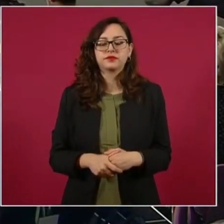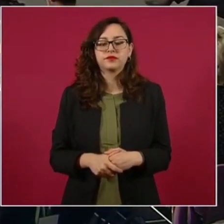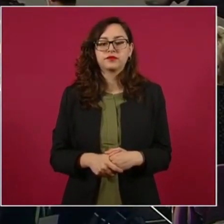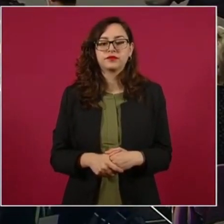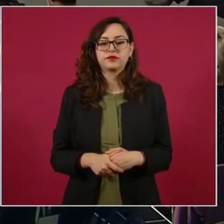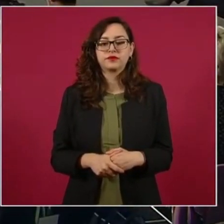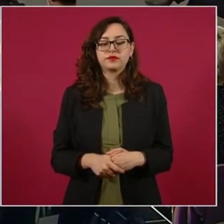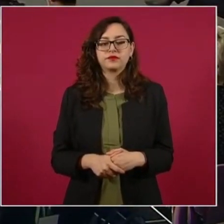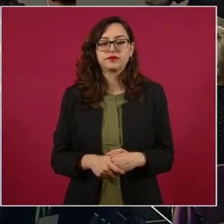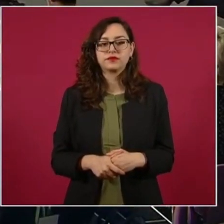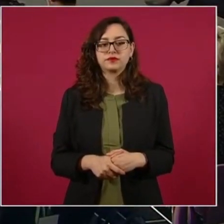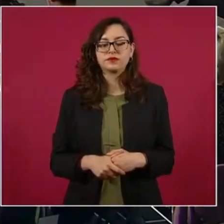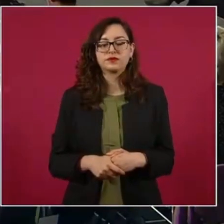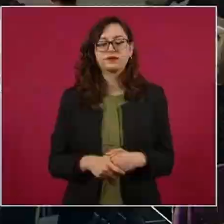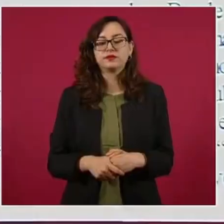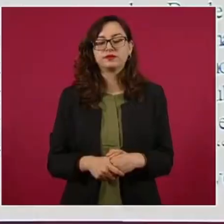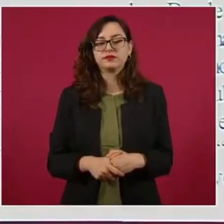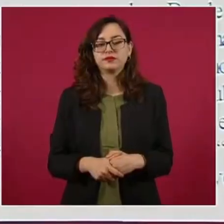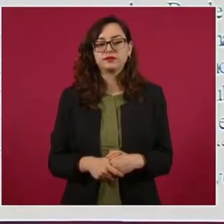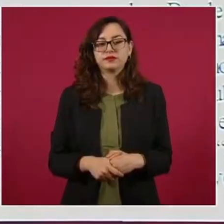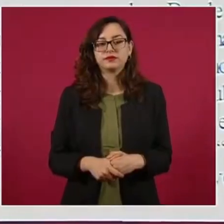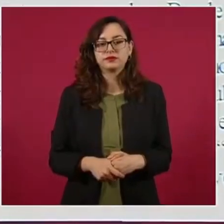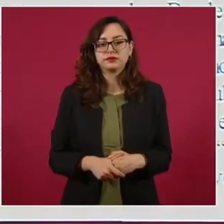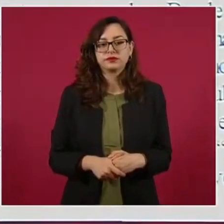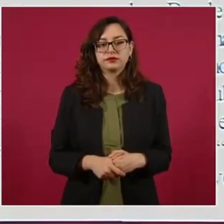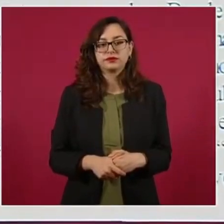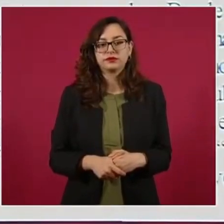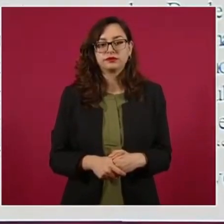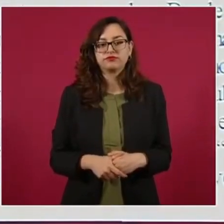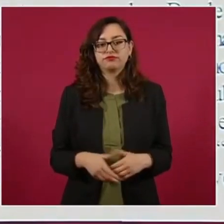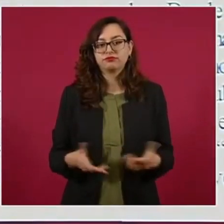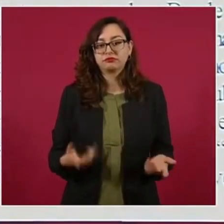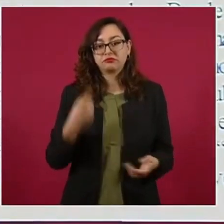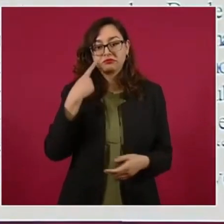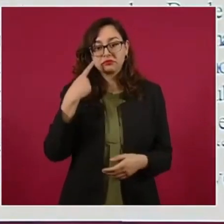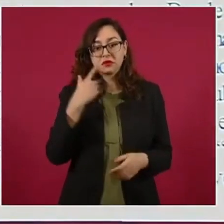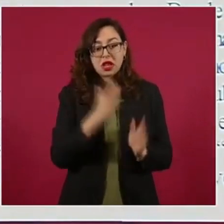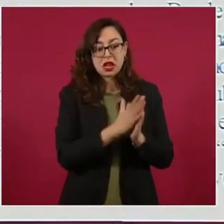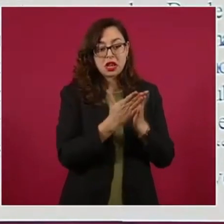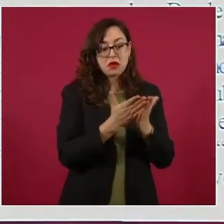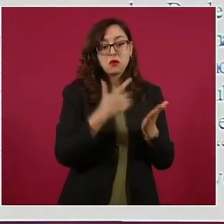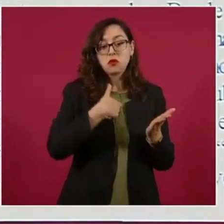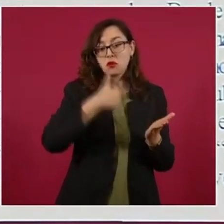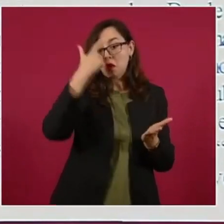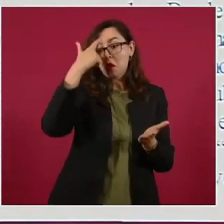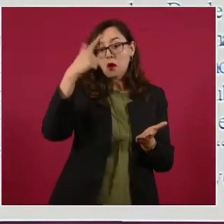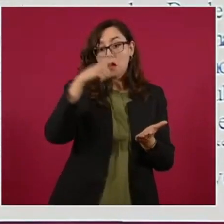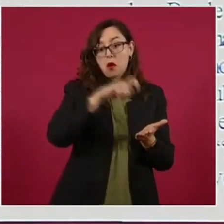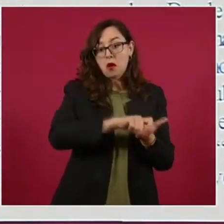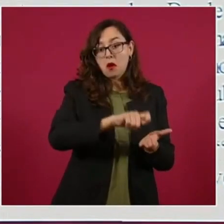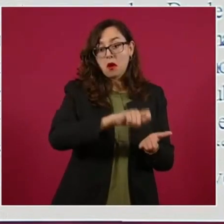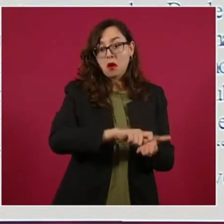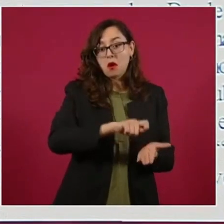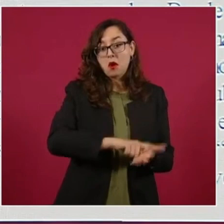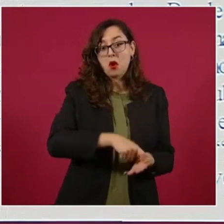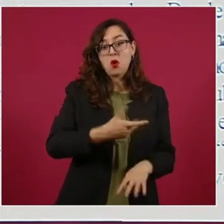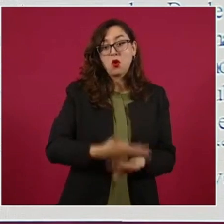esto lo escribo hace 10 o 15 años, era yo